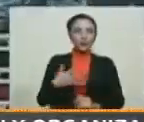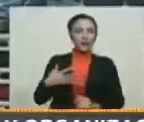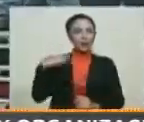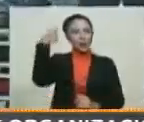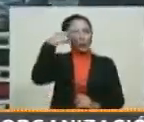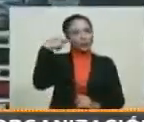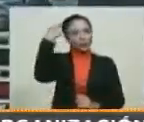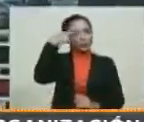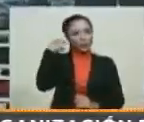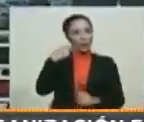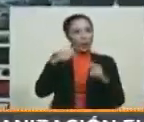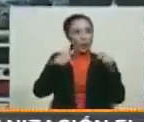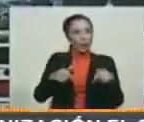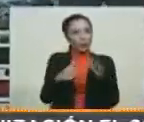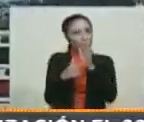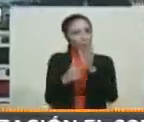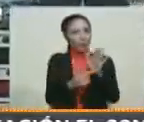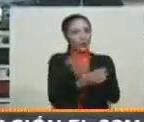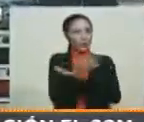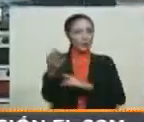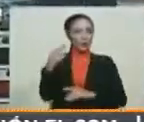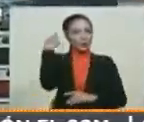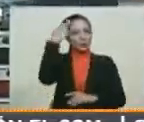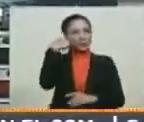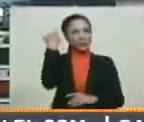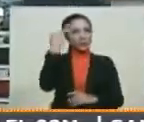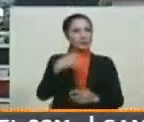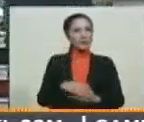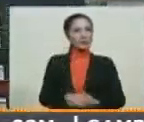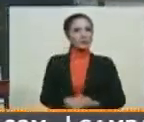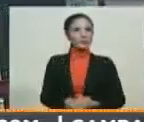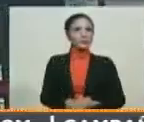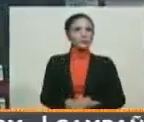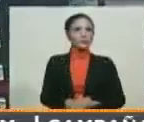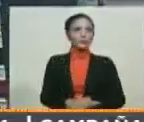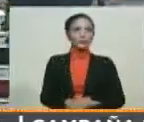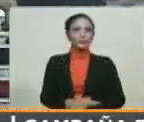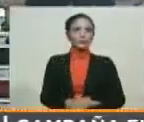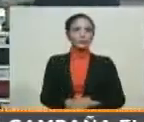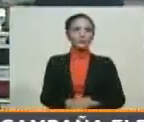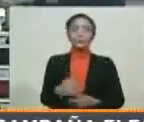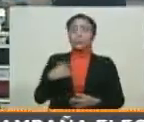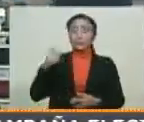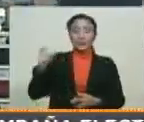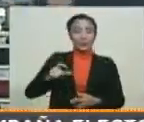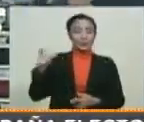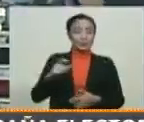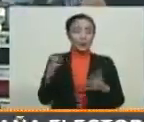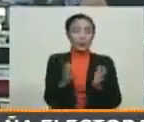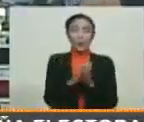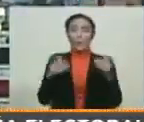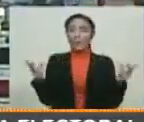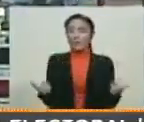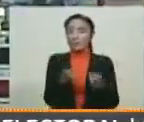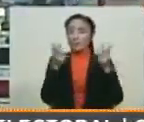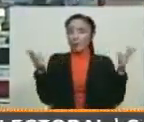ustedes hoy nosotros necesitamos una gran victoria electoral